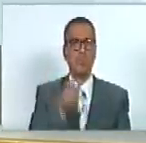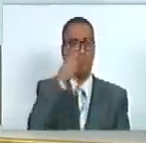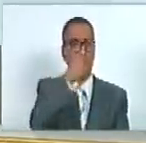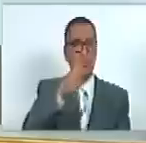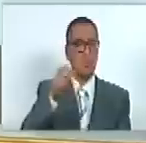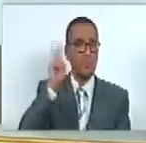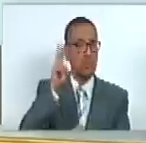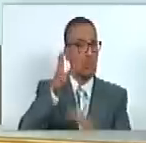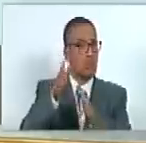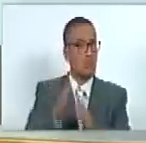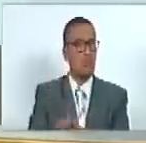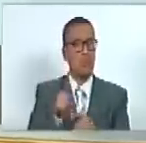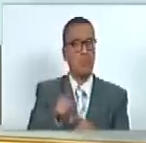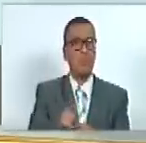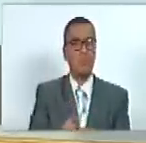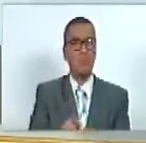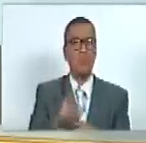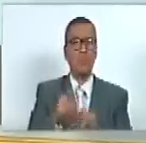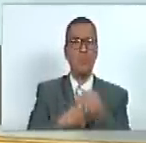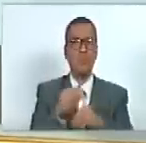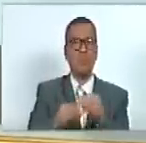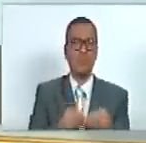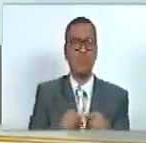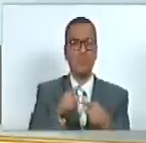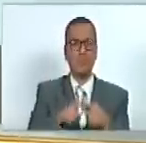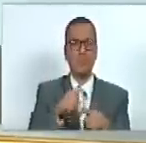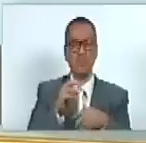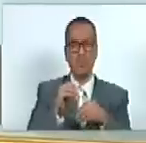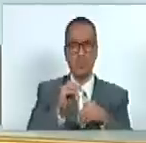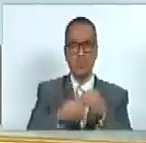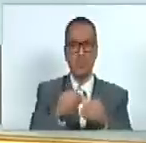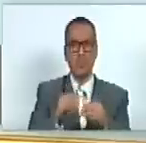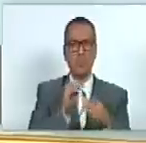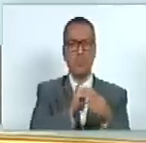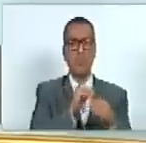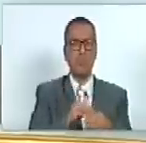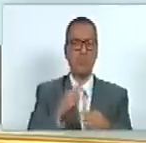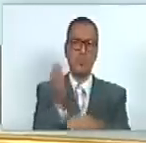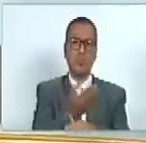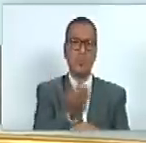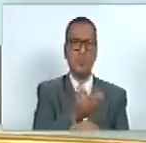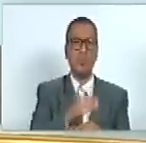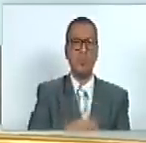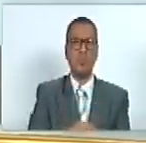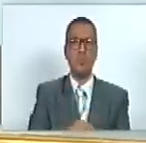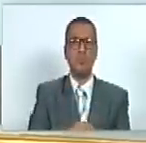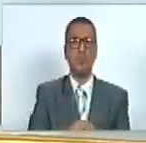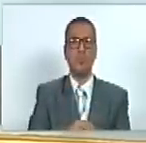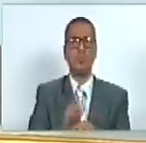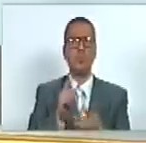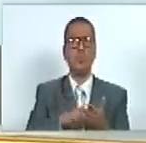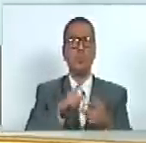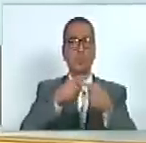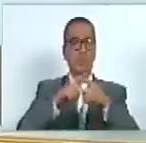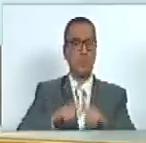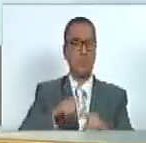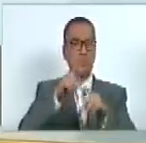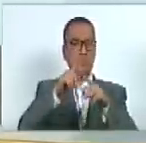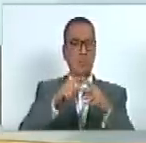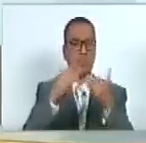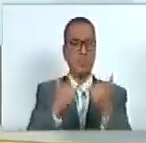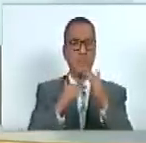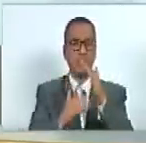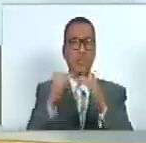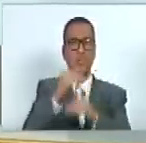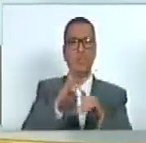Venezolano de las Medidas Coercitivas Unilaterales, llamadas sanciones, actualizó su número y ya